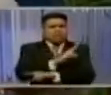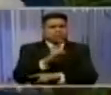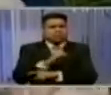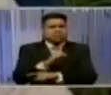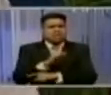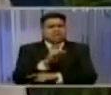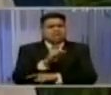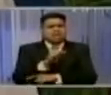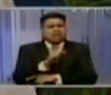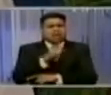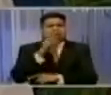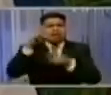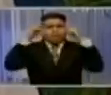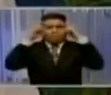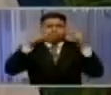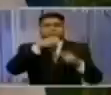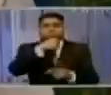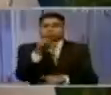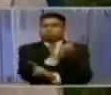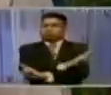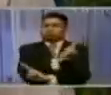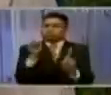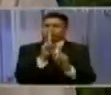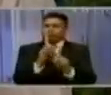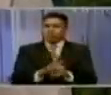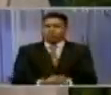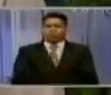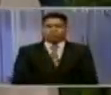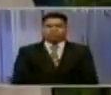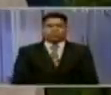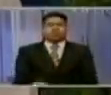ellos tenían los dedos cruzados para que no lloviera.